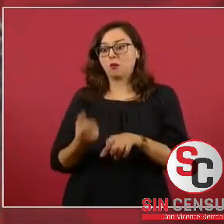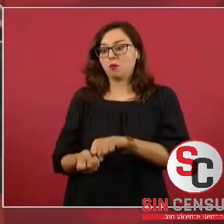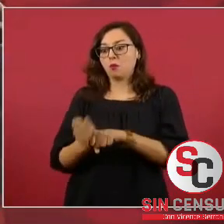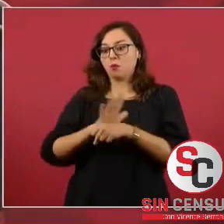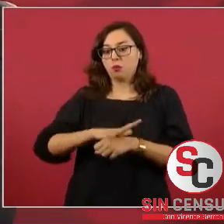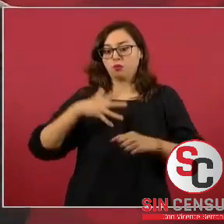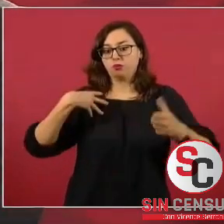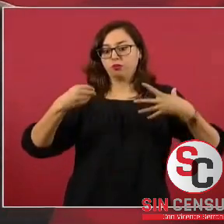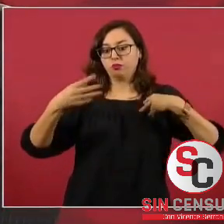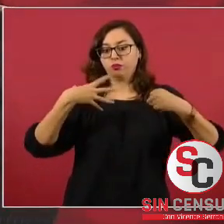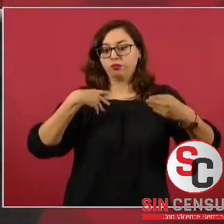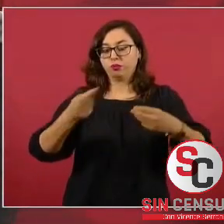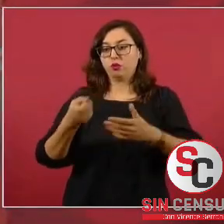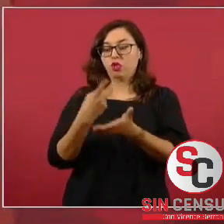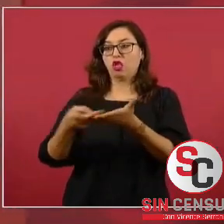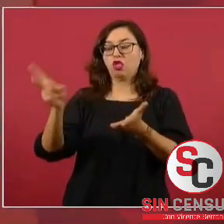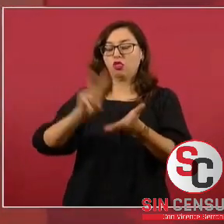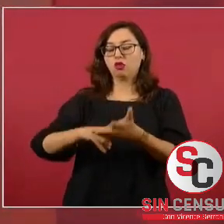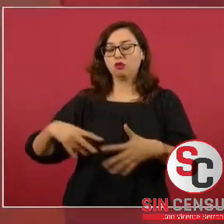inevitable